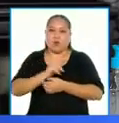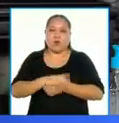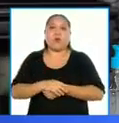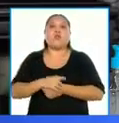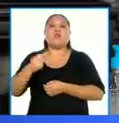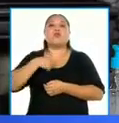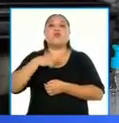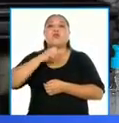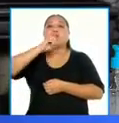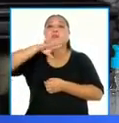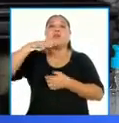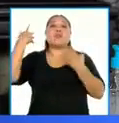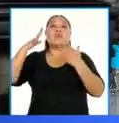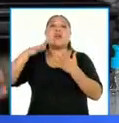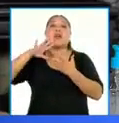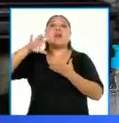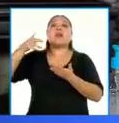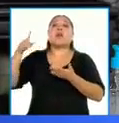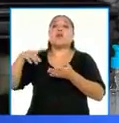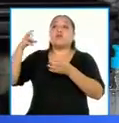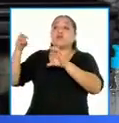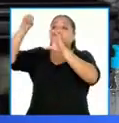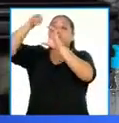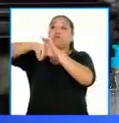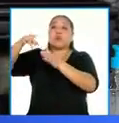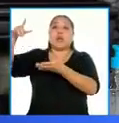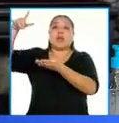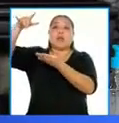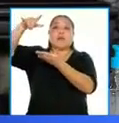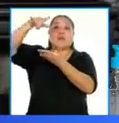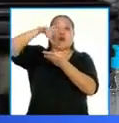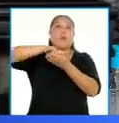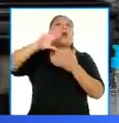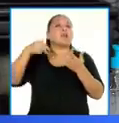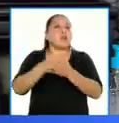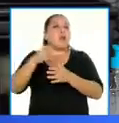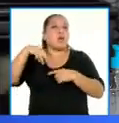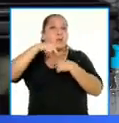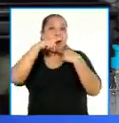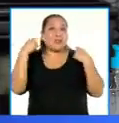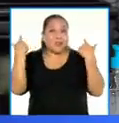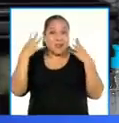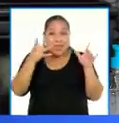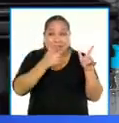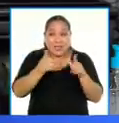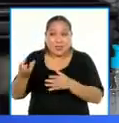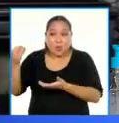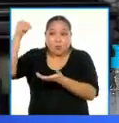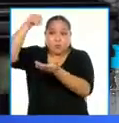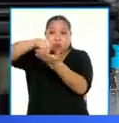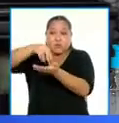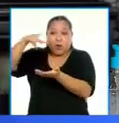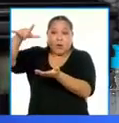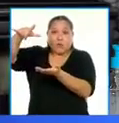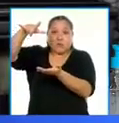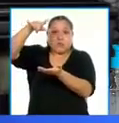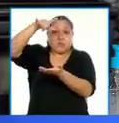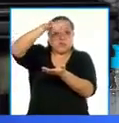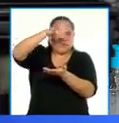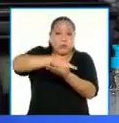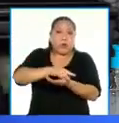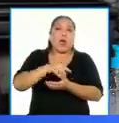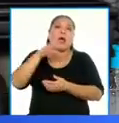cuando estén en el avión. Entonces les decimos, ya, van a llegar en marzo. Cuando ya estén despegando las vacunas para Perú,